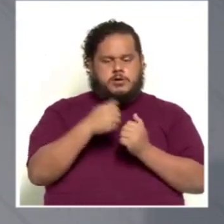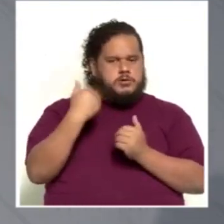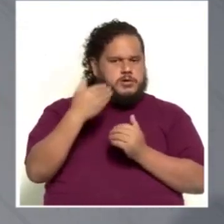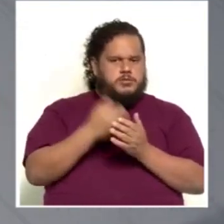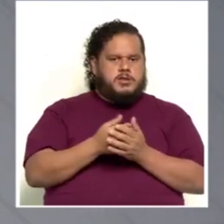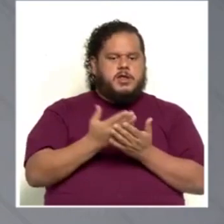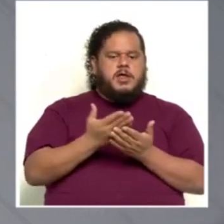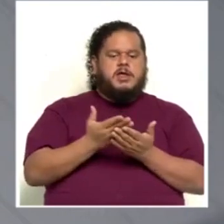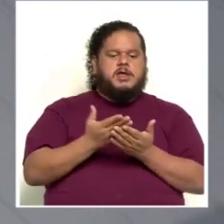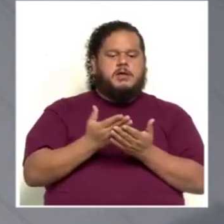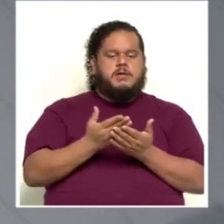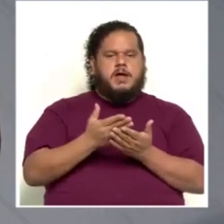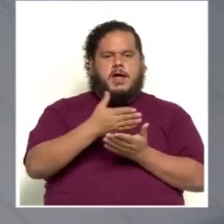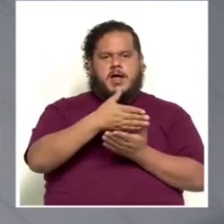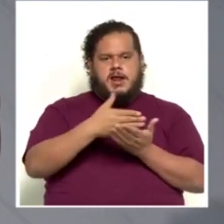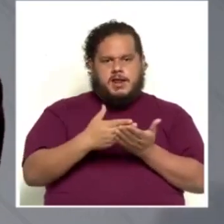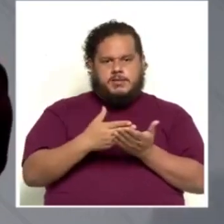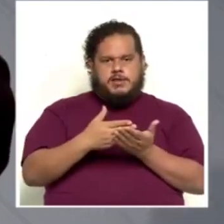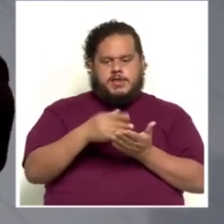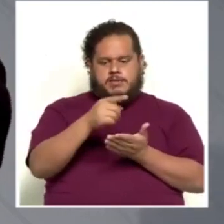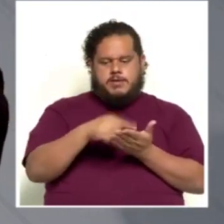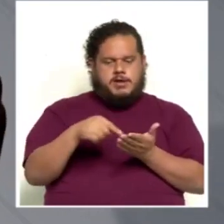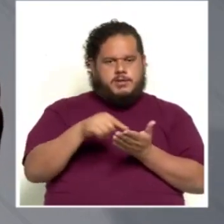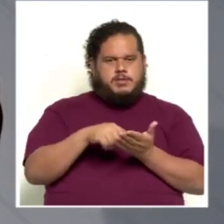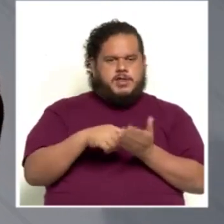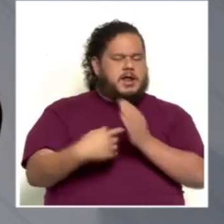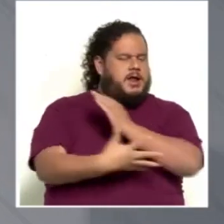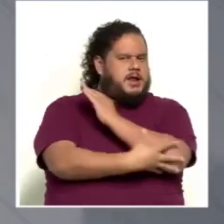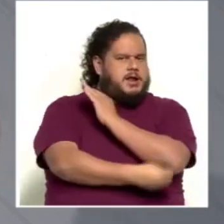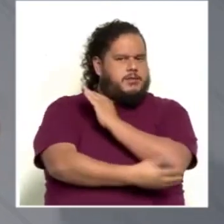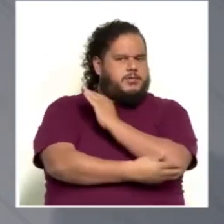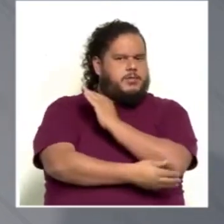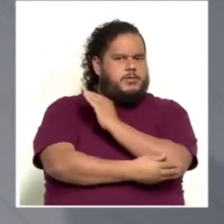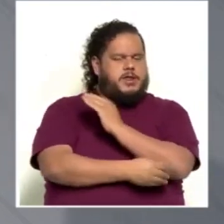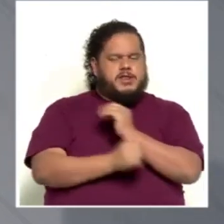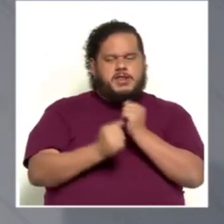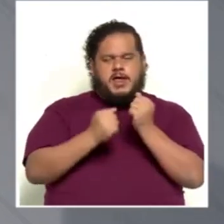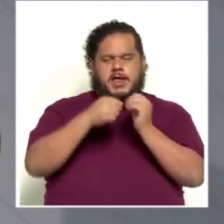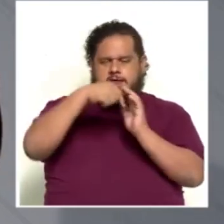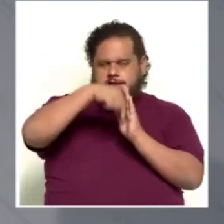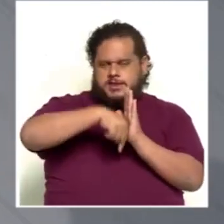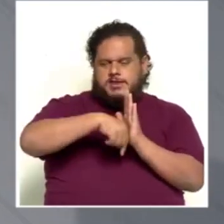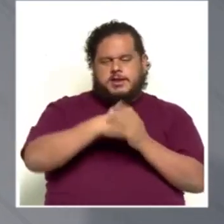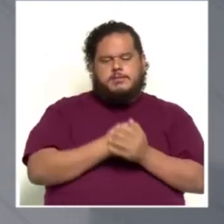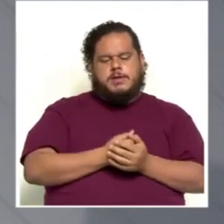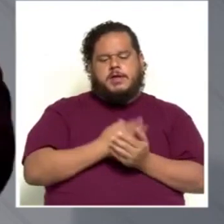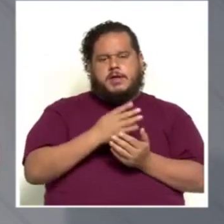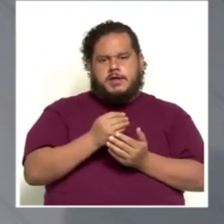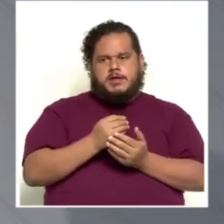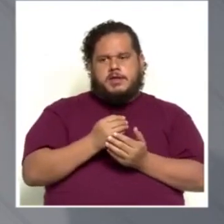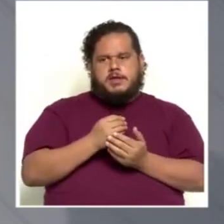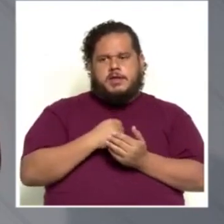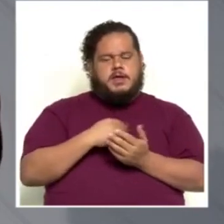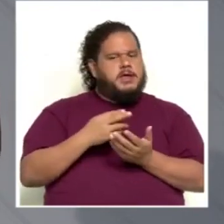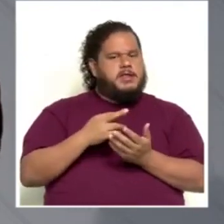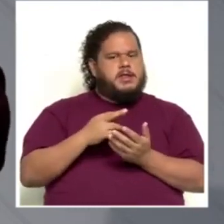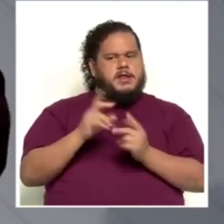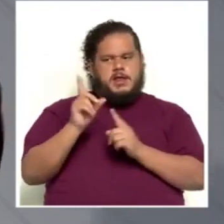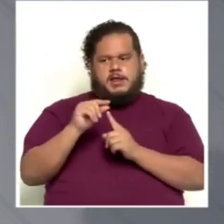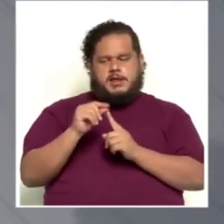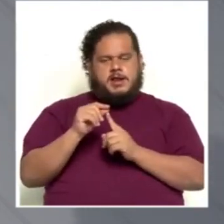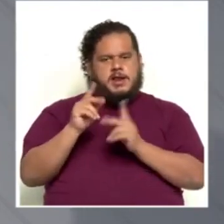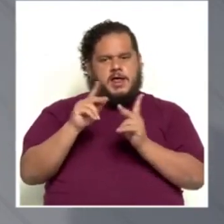mitad la pobreza extrema y que introducirían la renta mínima familiar. Eso dice el programa.